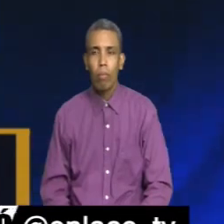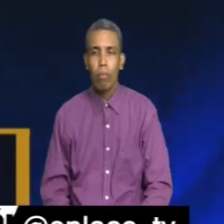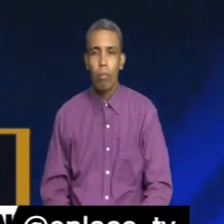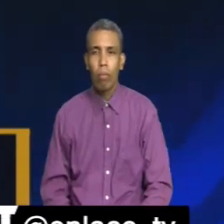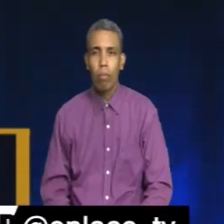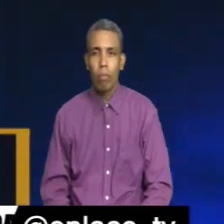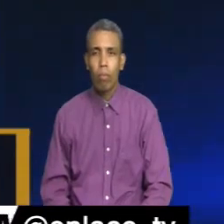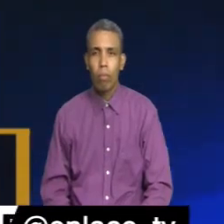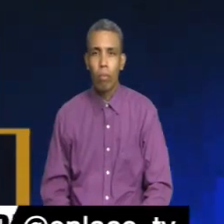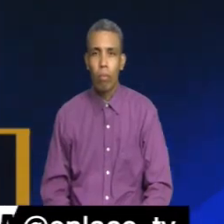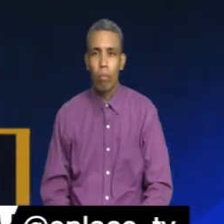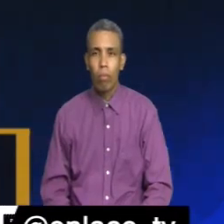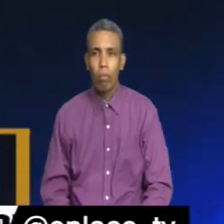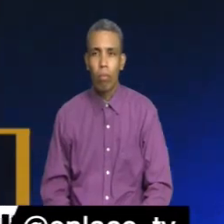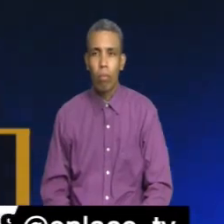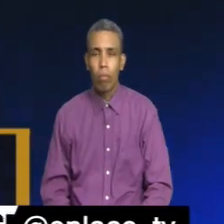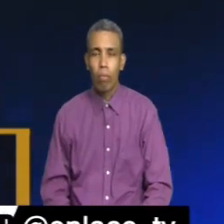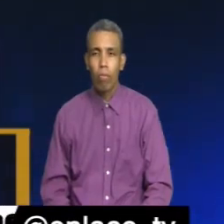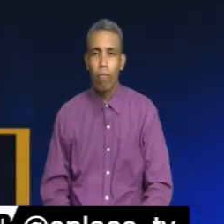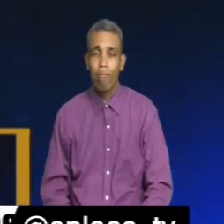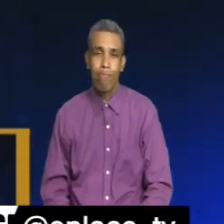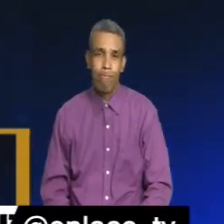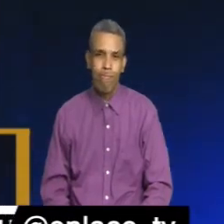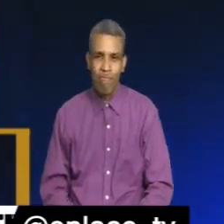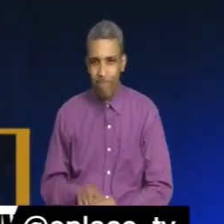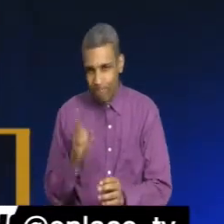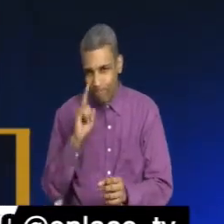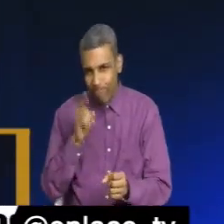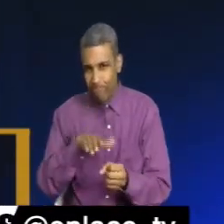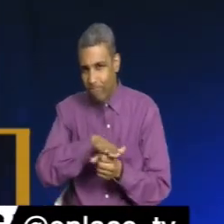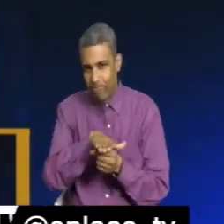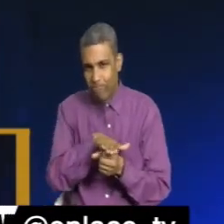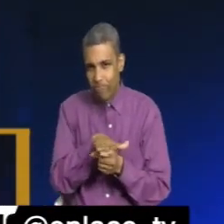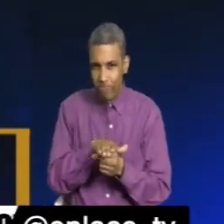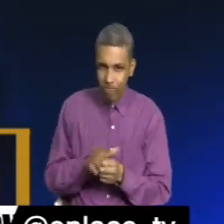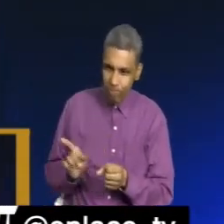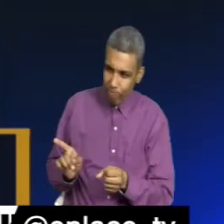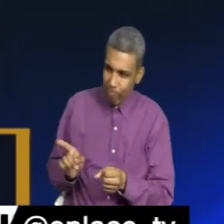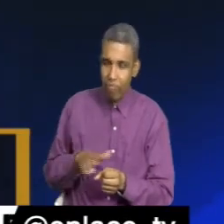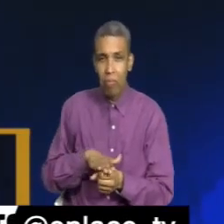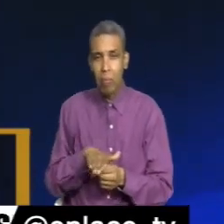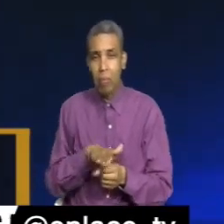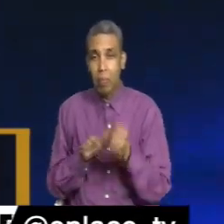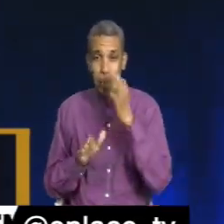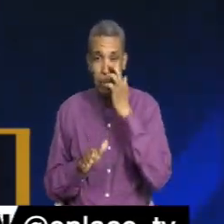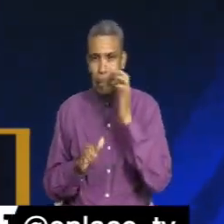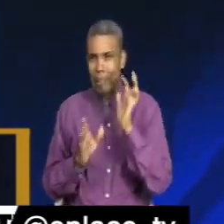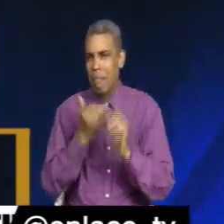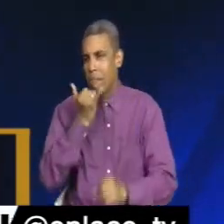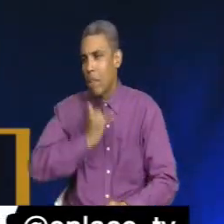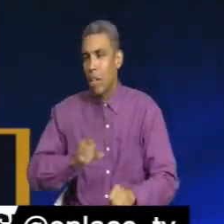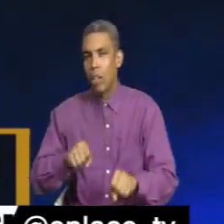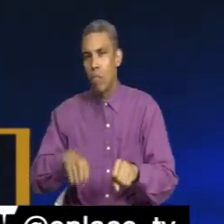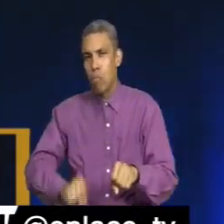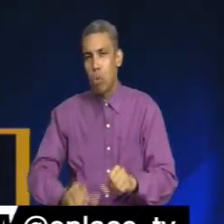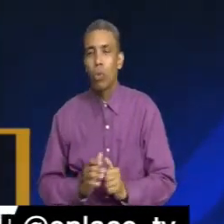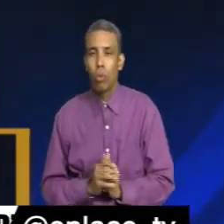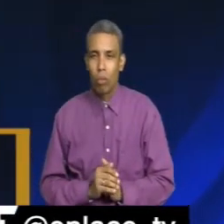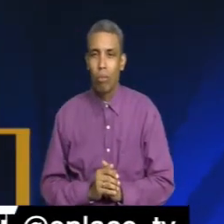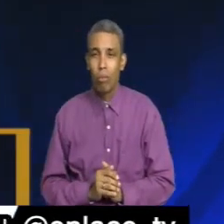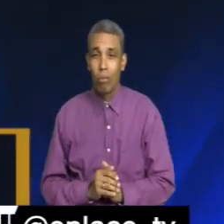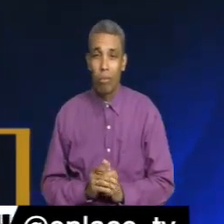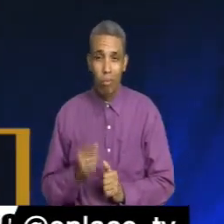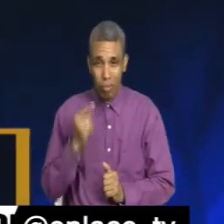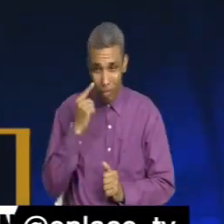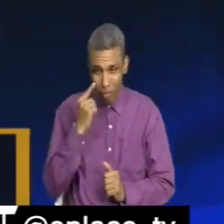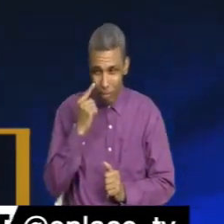Iniciamos nuestro recorrido de Reportero Ciudadano en el nororiente de la ciudad con las imprudencias que no dejan de inquietar a la comunidad, especialmente conductores como